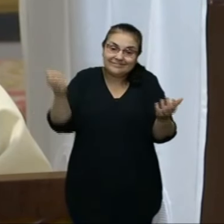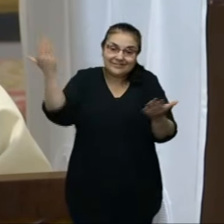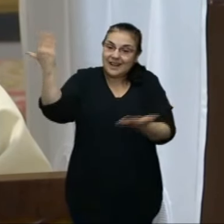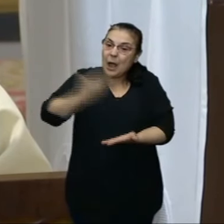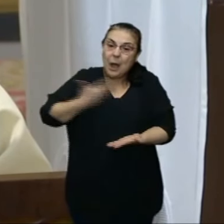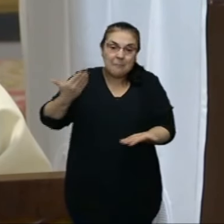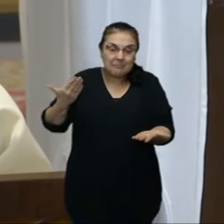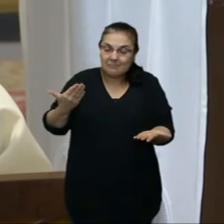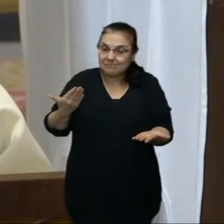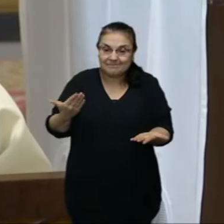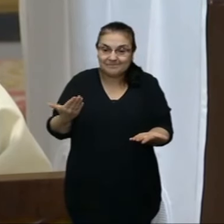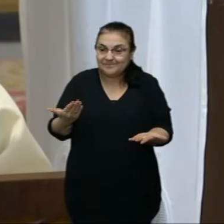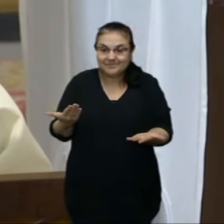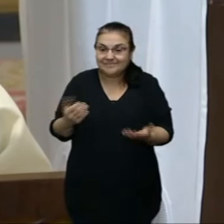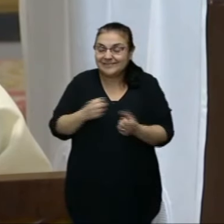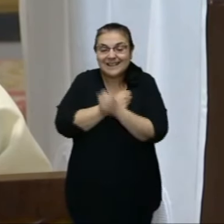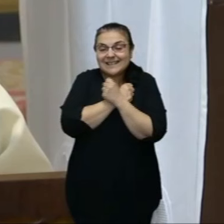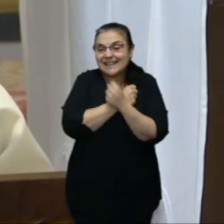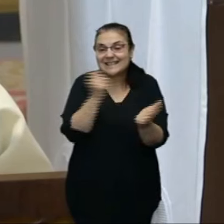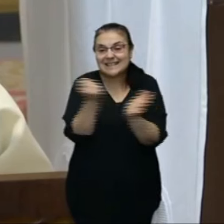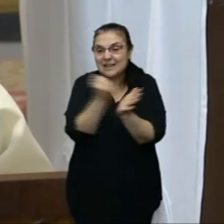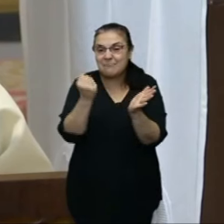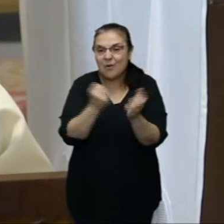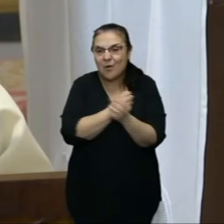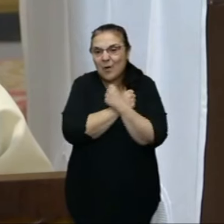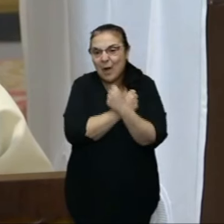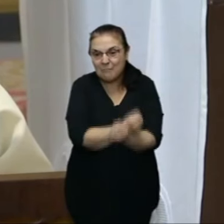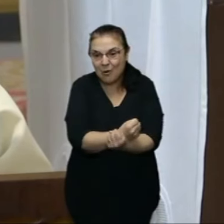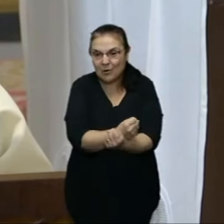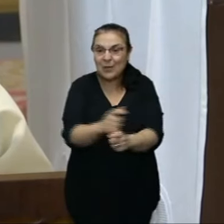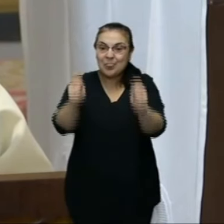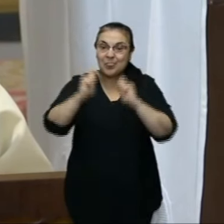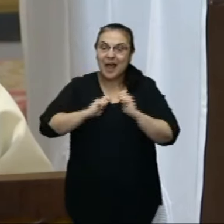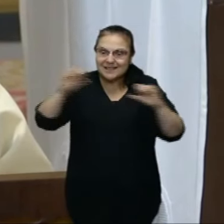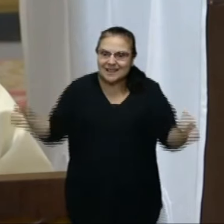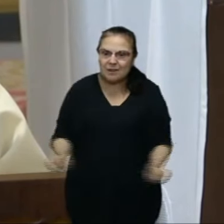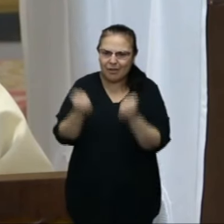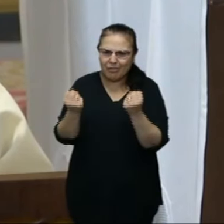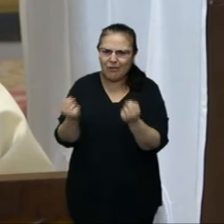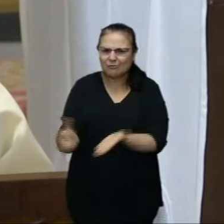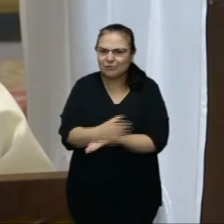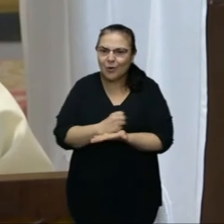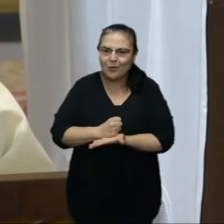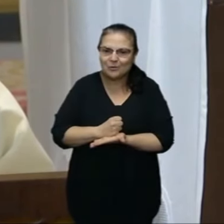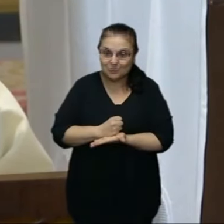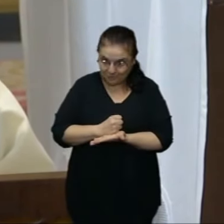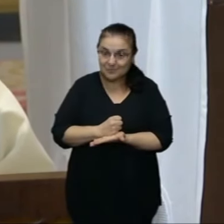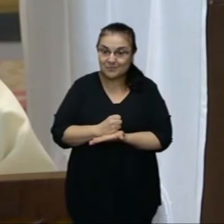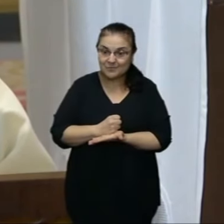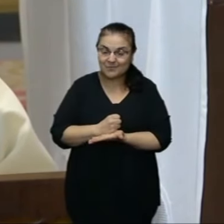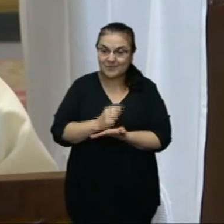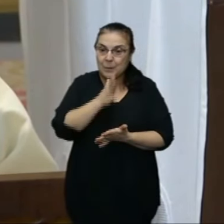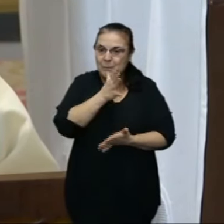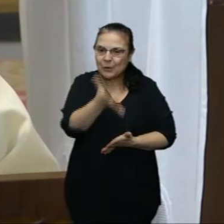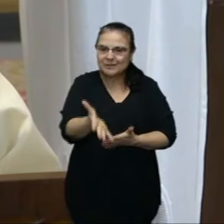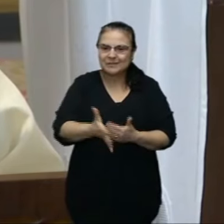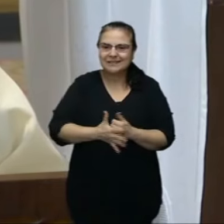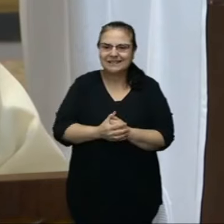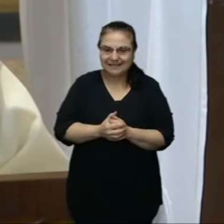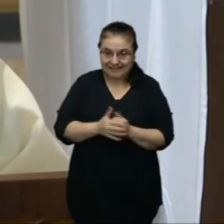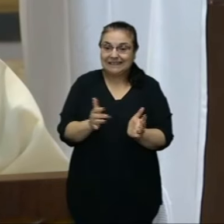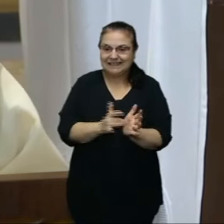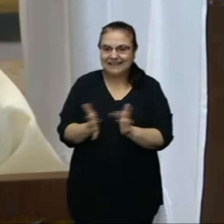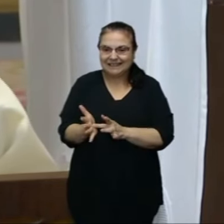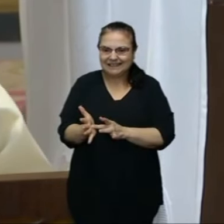más grande que pueda haber jamás, es el que nos ha traído la salvación a todos. Por lo tanto,